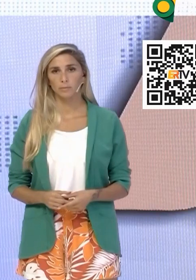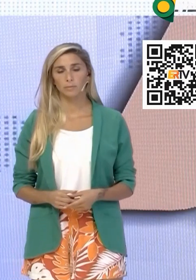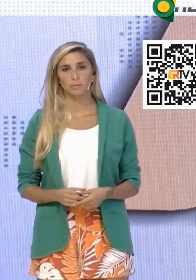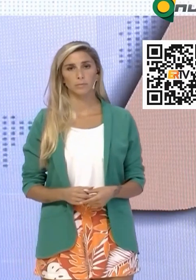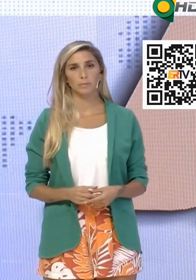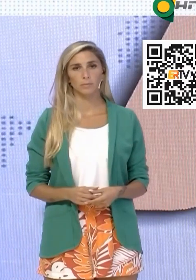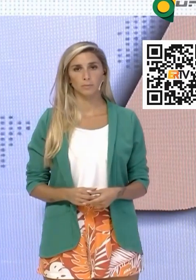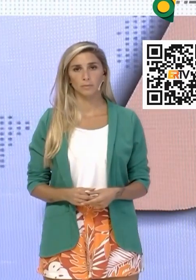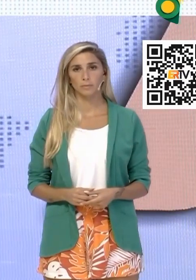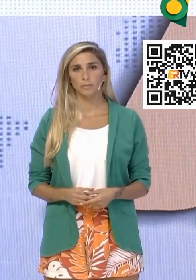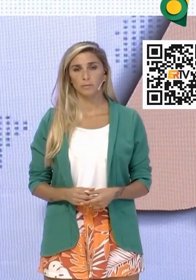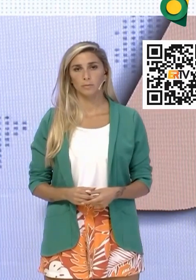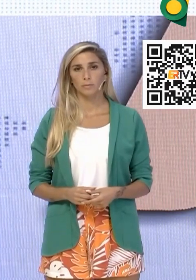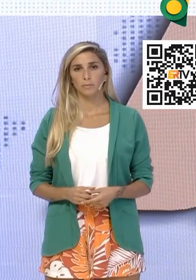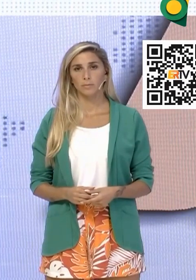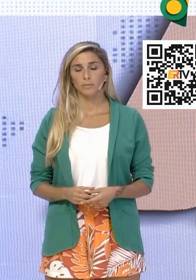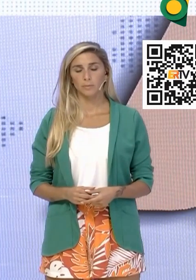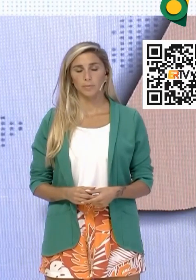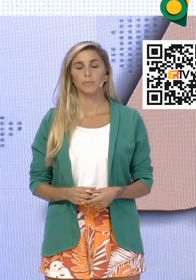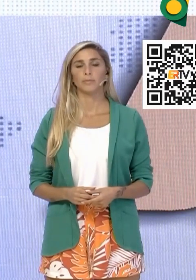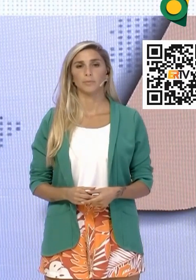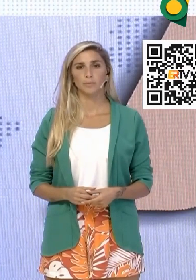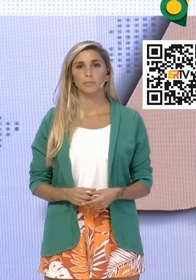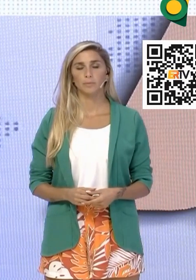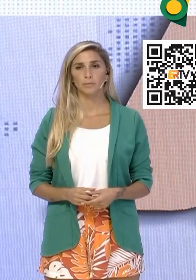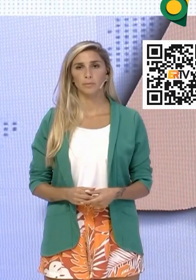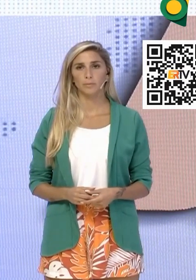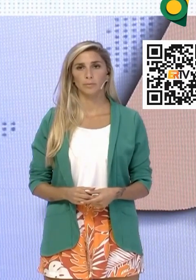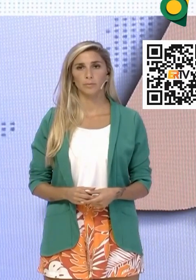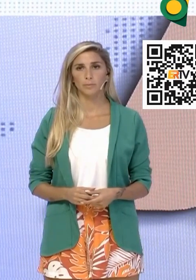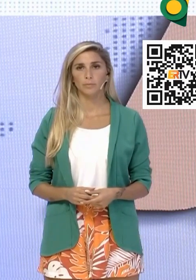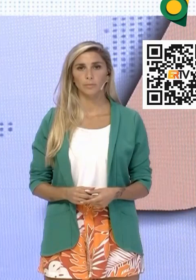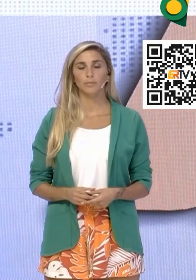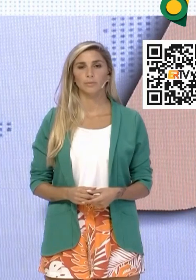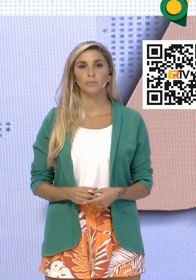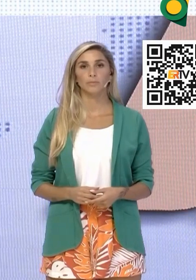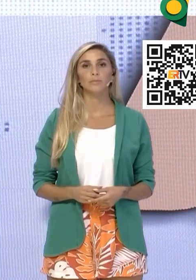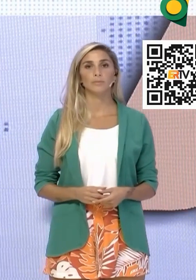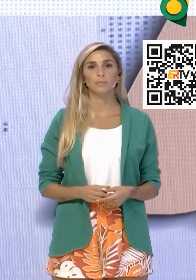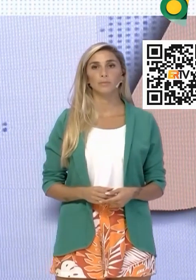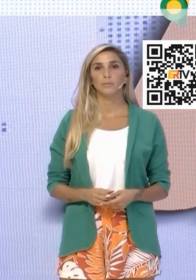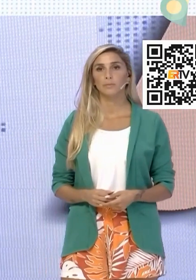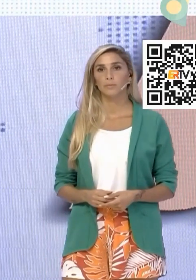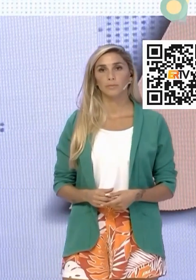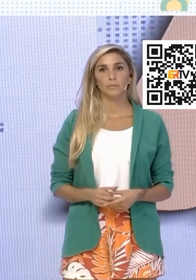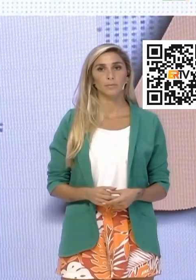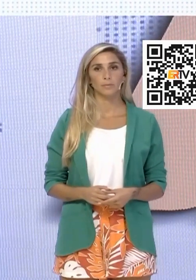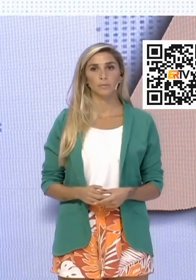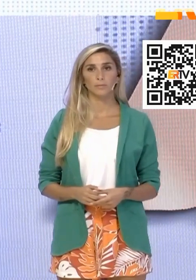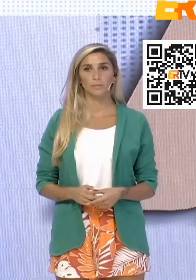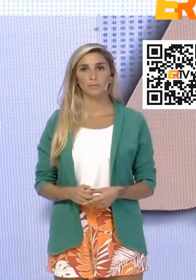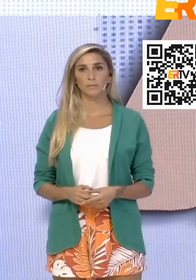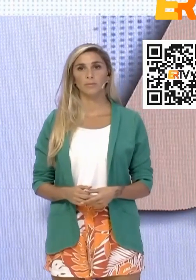por ahí una generación que no recibió esa información tecnológica, ciber, que nos permite